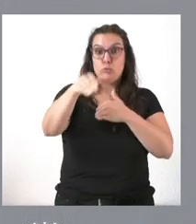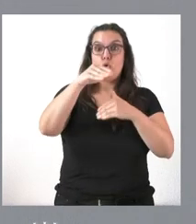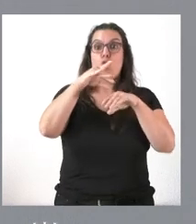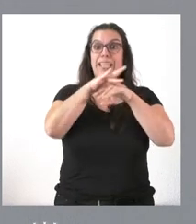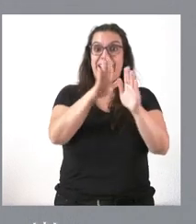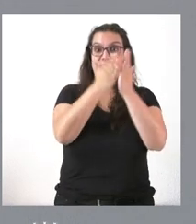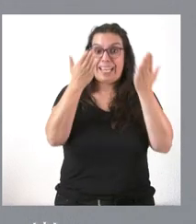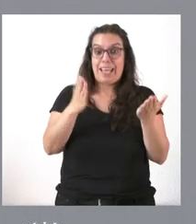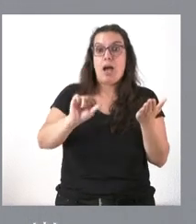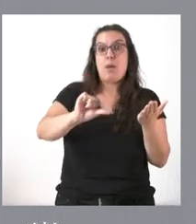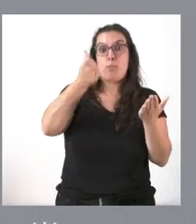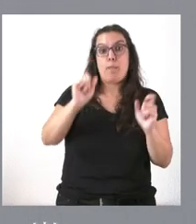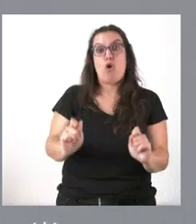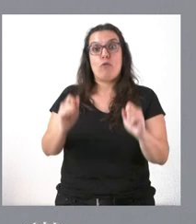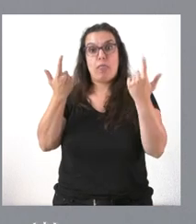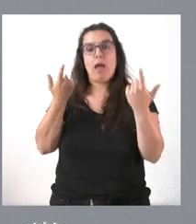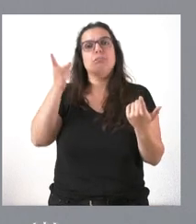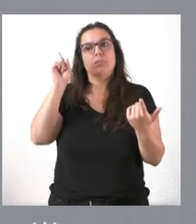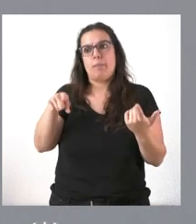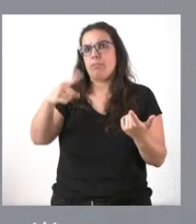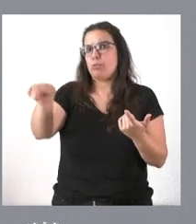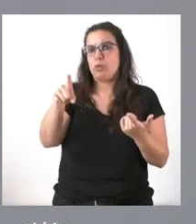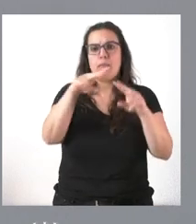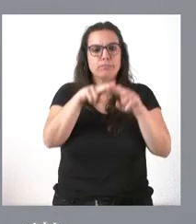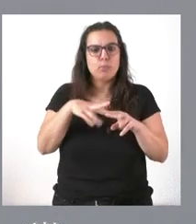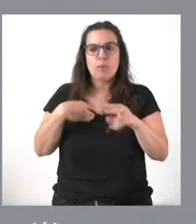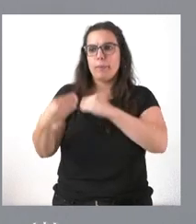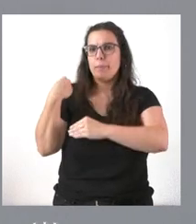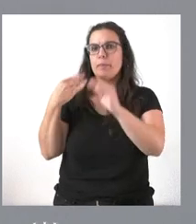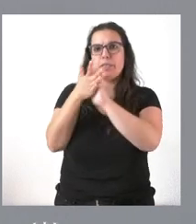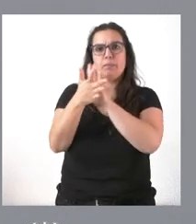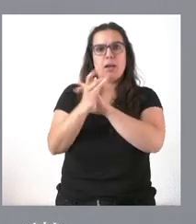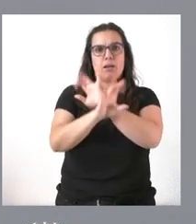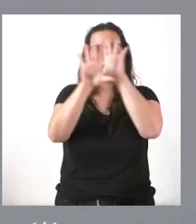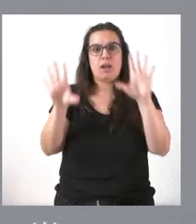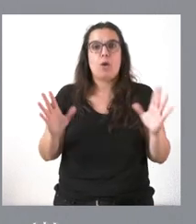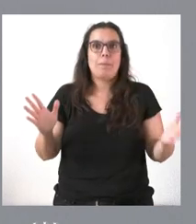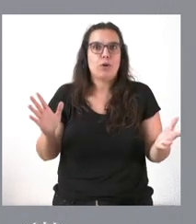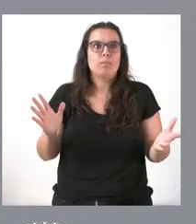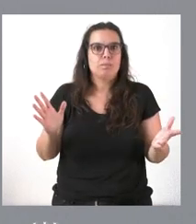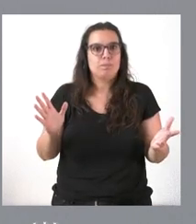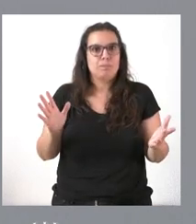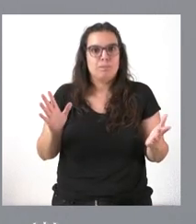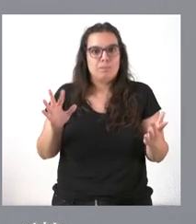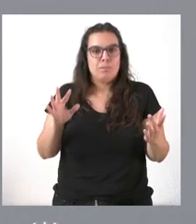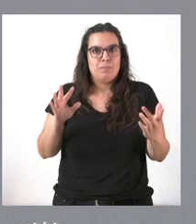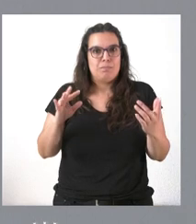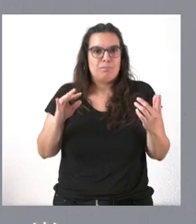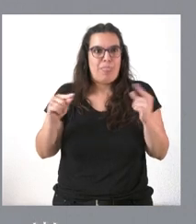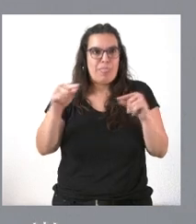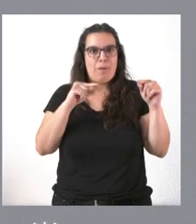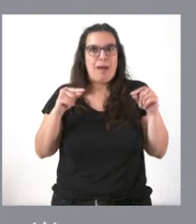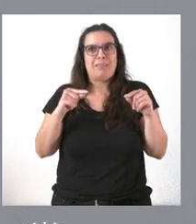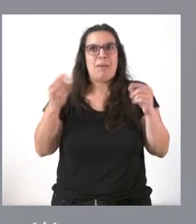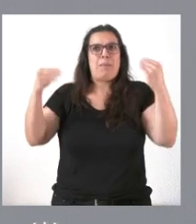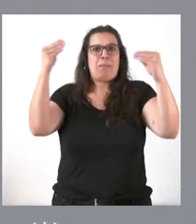se ponga en marcha Pues también estamos a su disposición para cualquier tipo de explicaciones pero pongamos el debate en su justa términos y